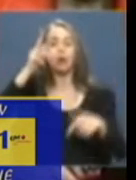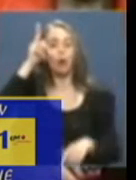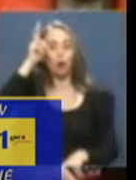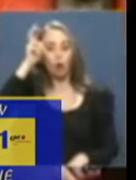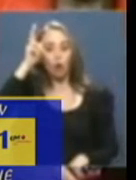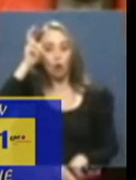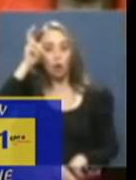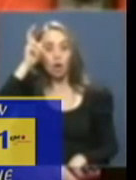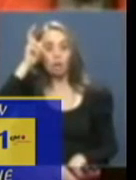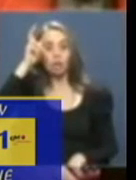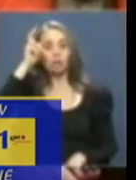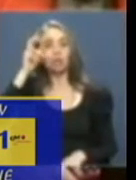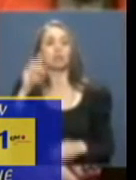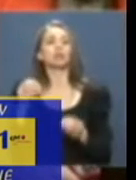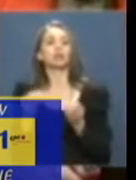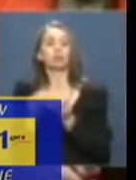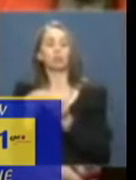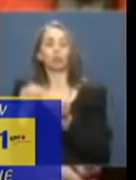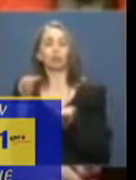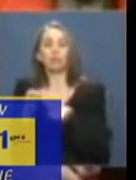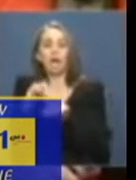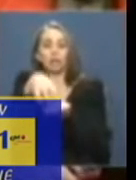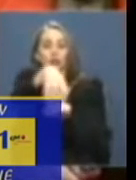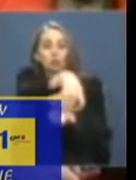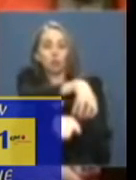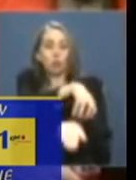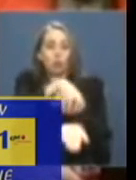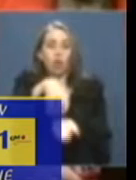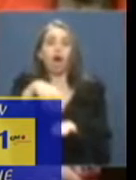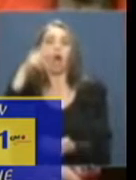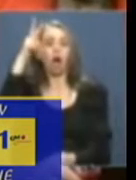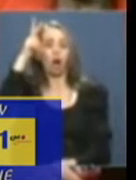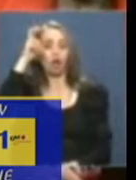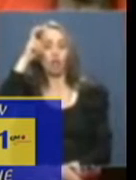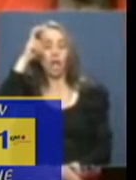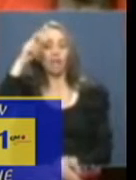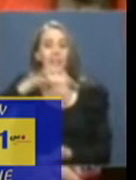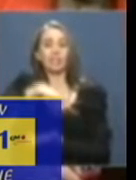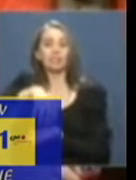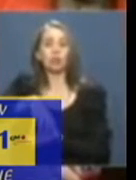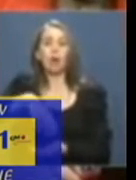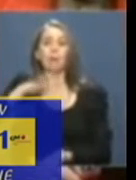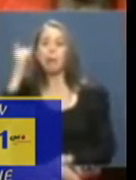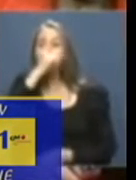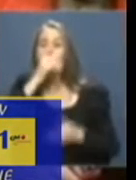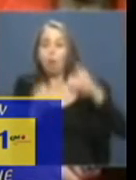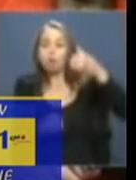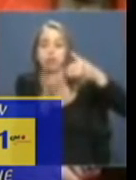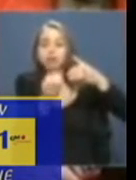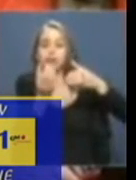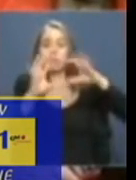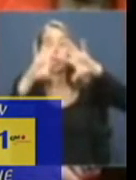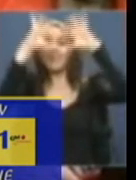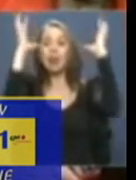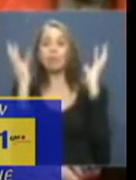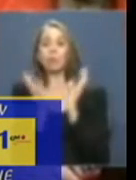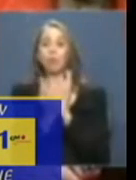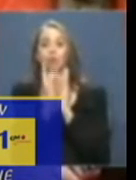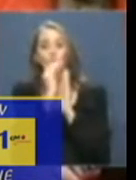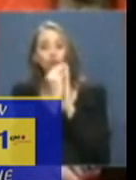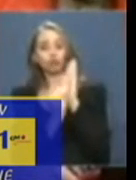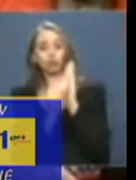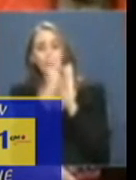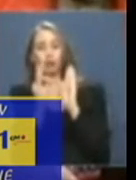y en muchas ciudades de nuestra región coyhaique representa la ciudad más contaminada del mundo en algún minuto de acuerdo indicadores por eso se